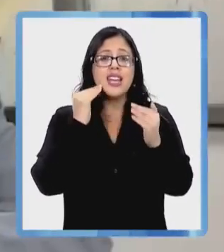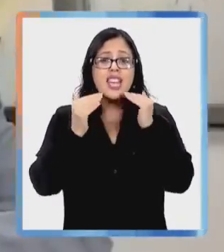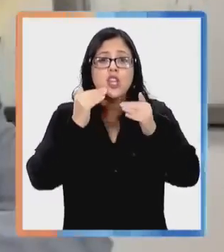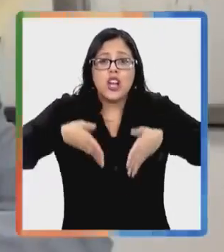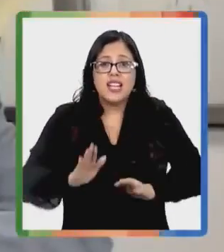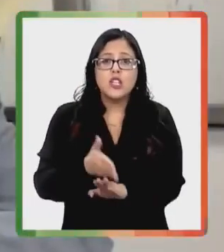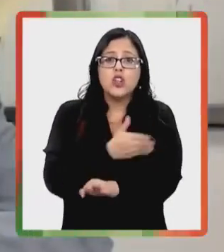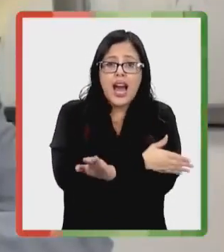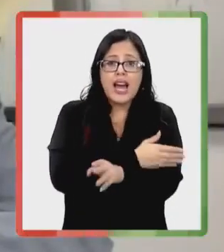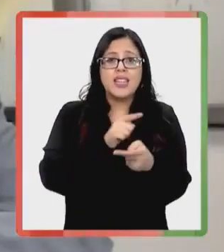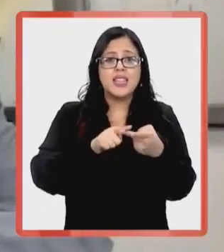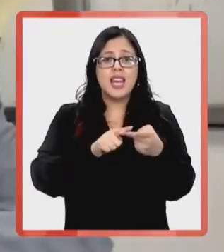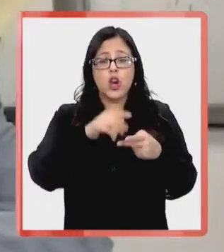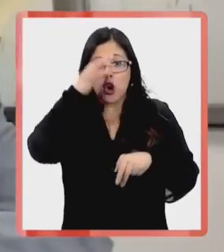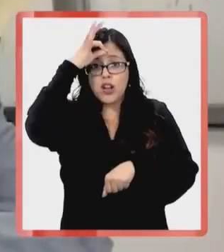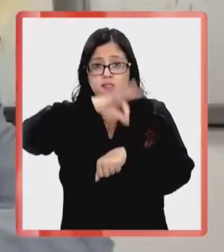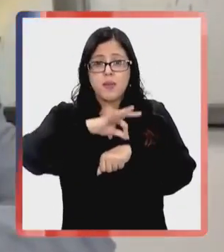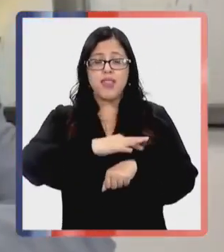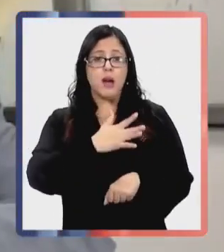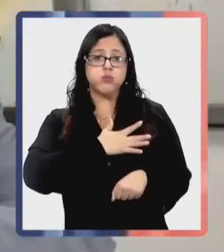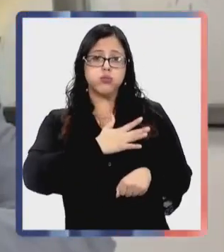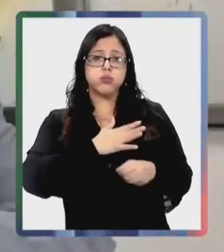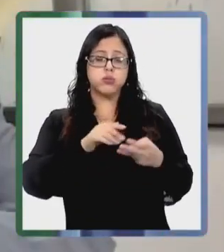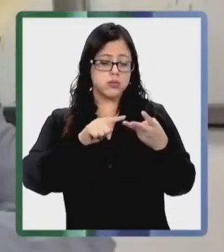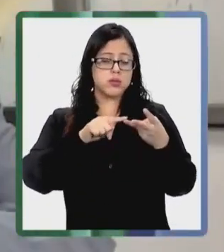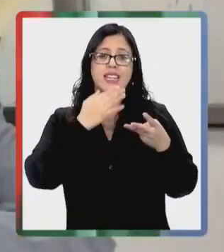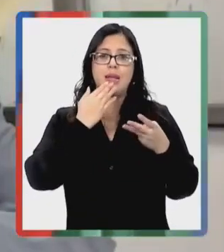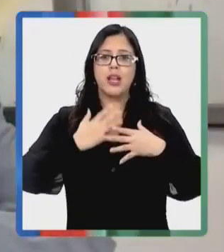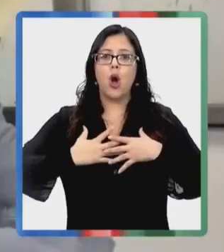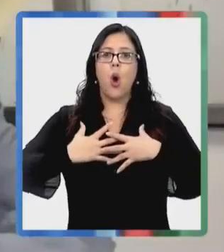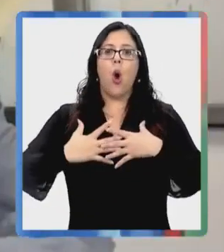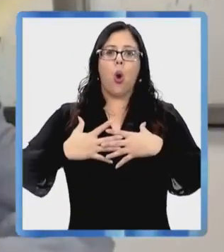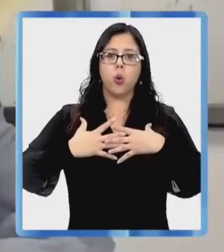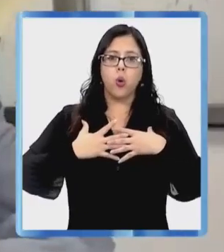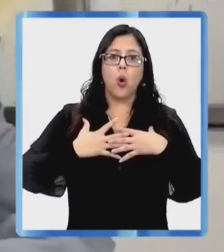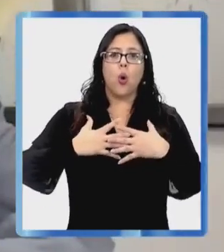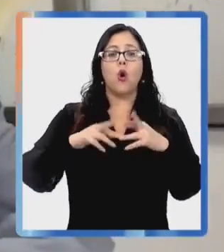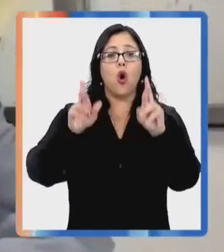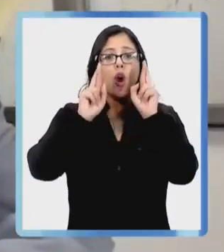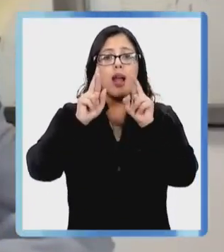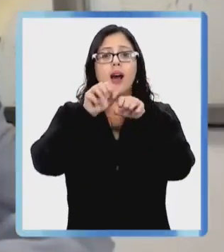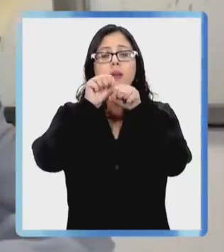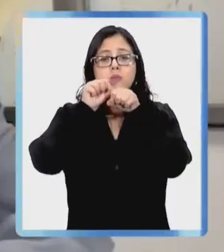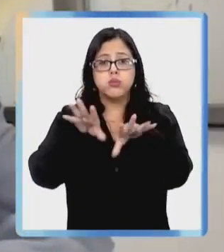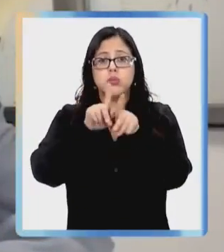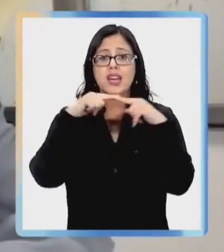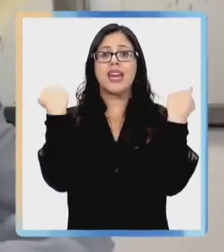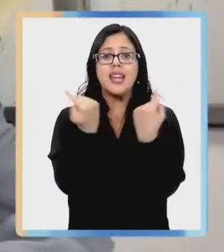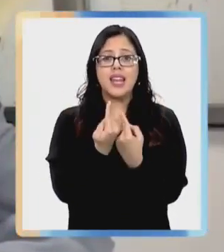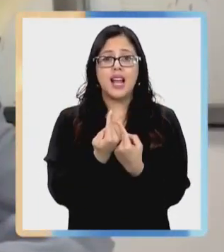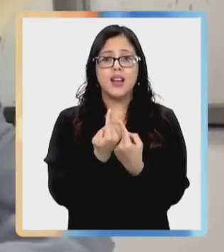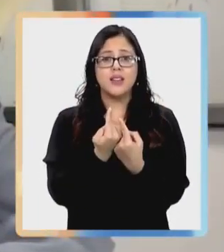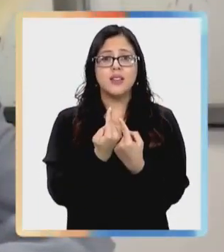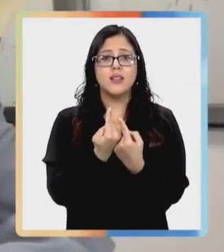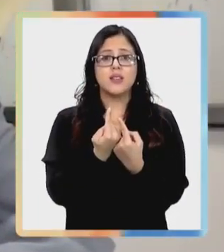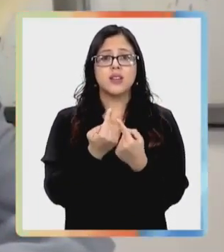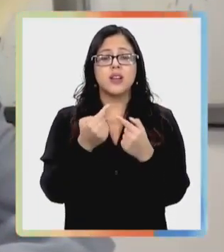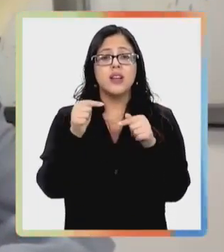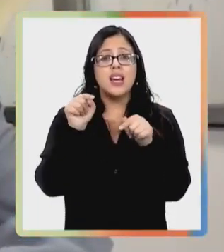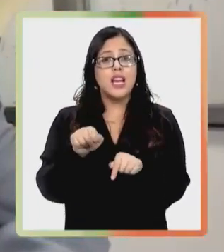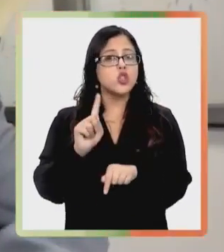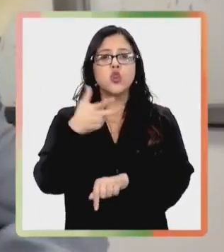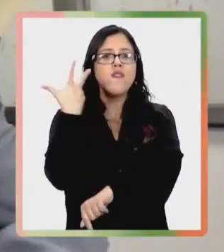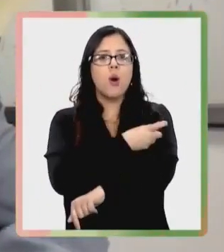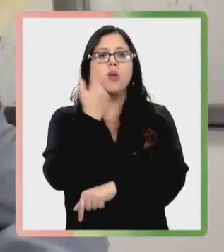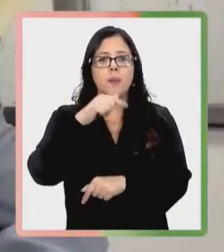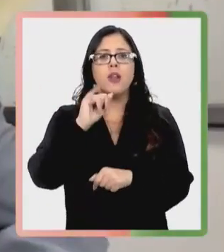con enfermedades pulmonares, y ojalá que se generalice. ¿Por qué? Porque no es una vacuna, pero es un medicamento